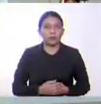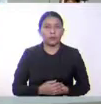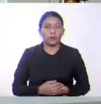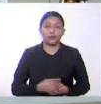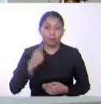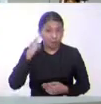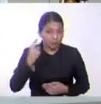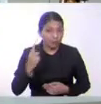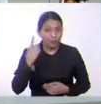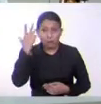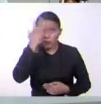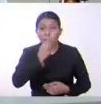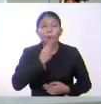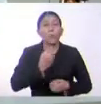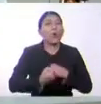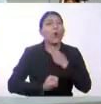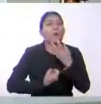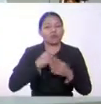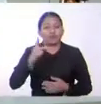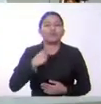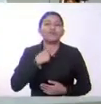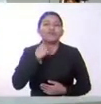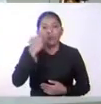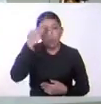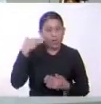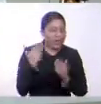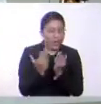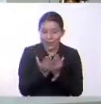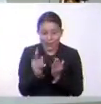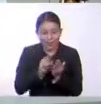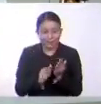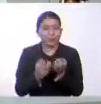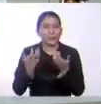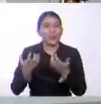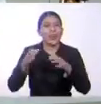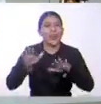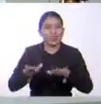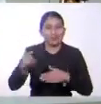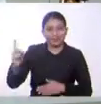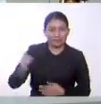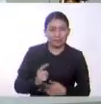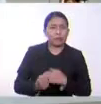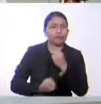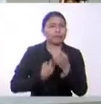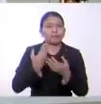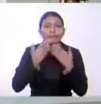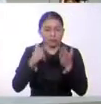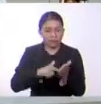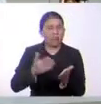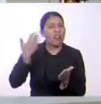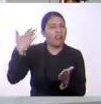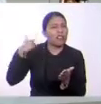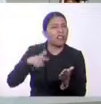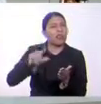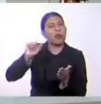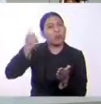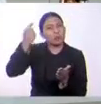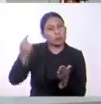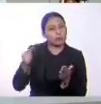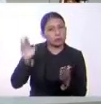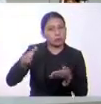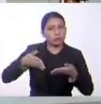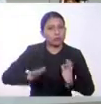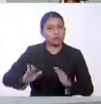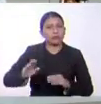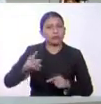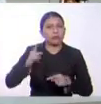Escuchamos un bello poema en la voz de Cecilia Castillo. Muchas gracias, Ceci, por habernos deleitado con esa voz poética y conocer un